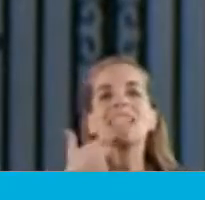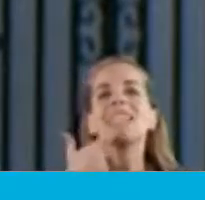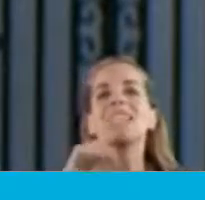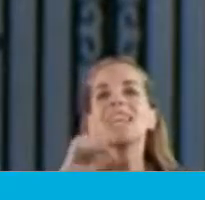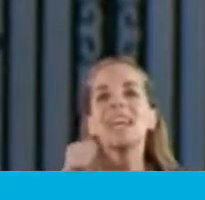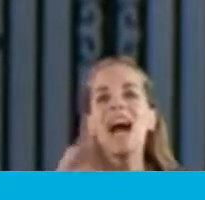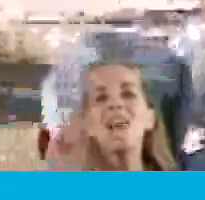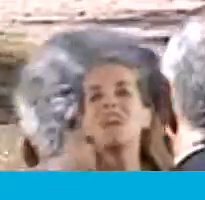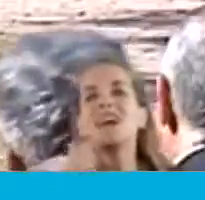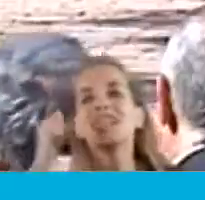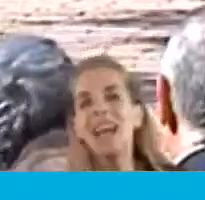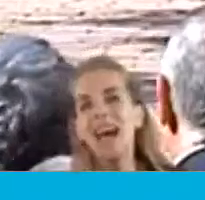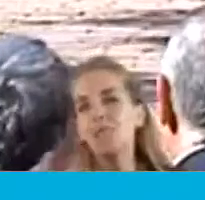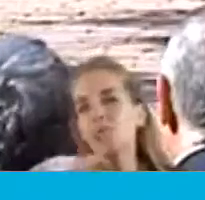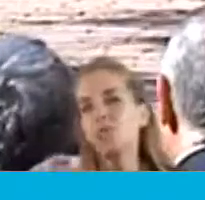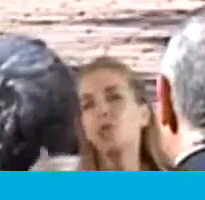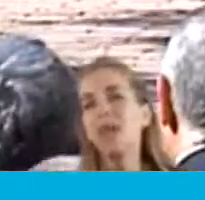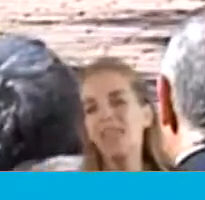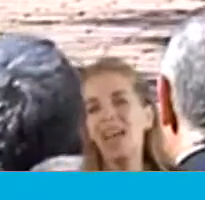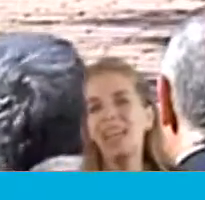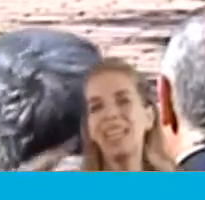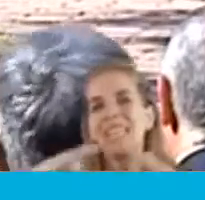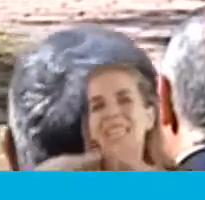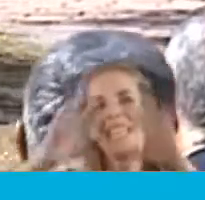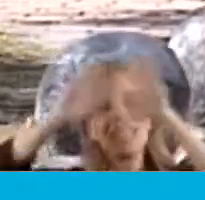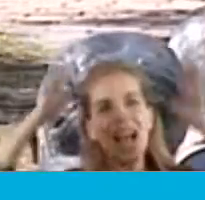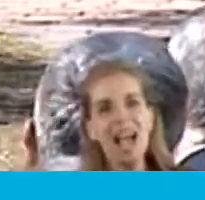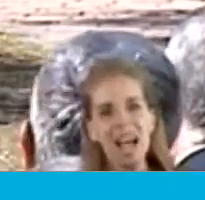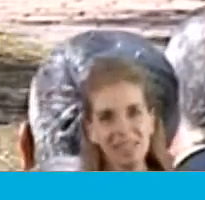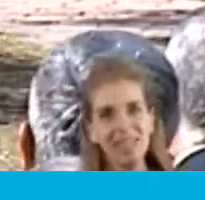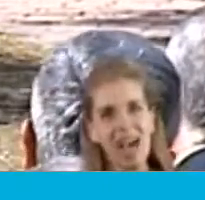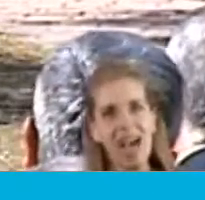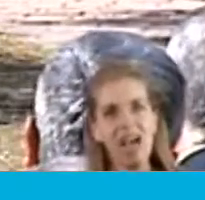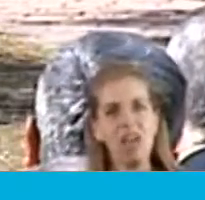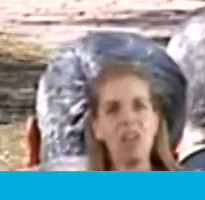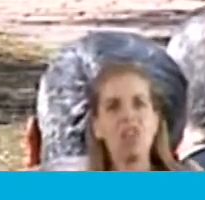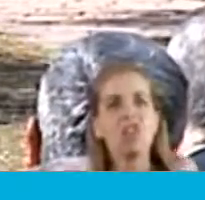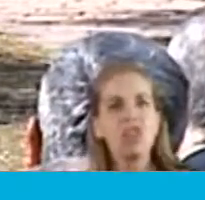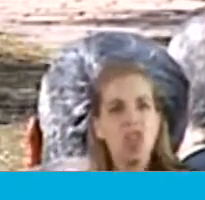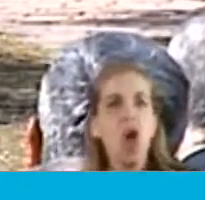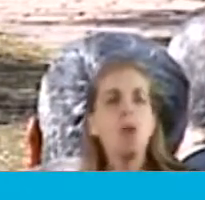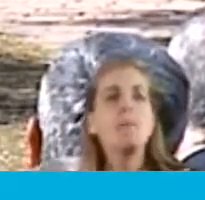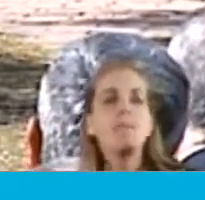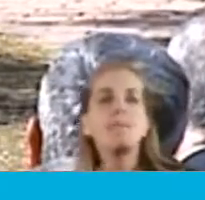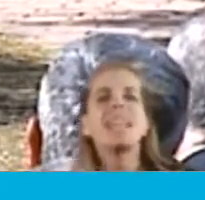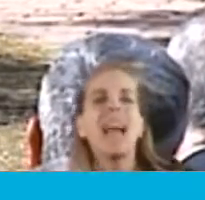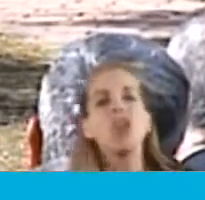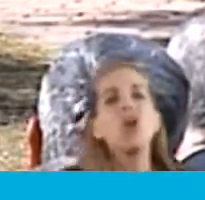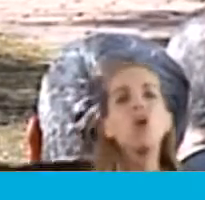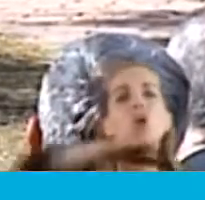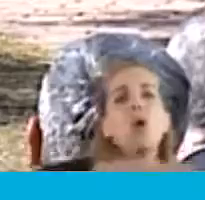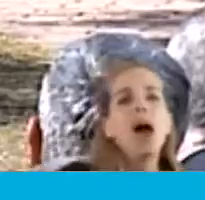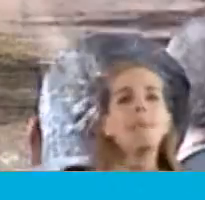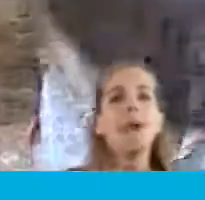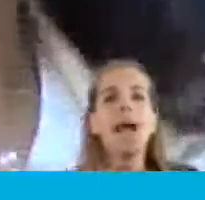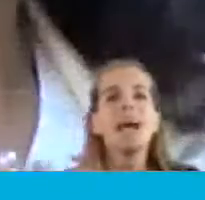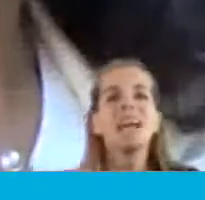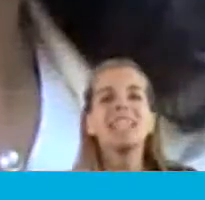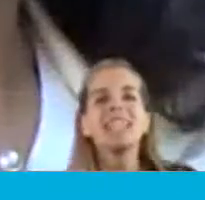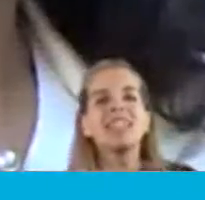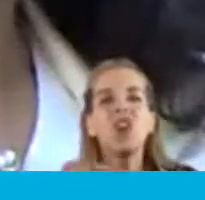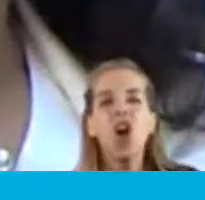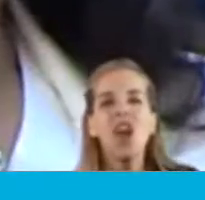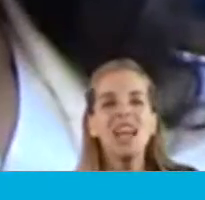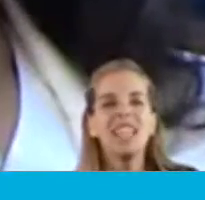de esta casa, puso a disposición su casa para las sesiones del Congreso de Tucumán, no había espacio